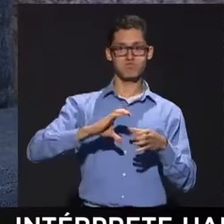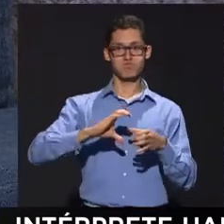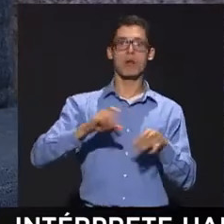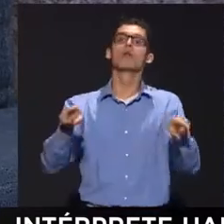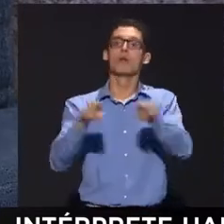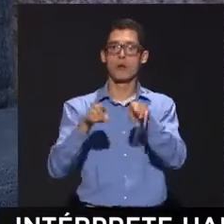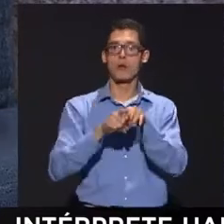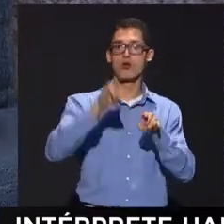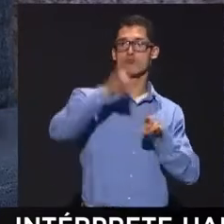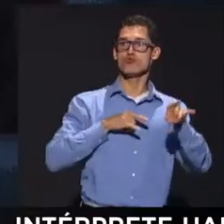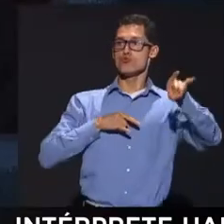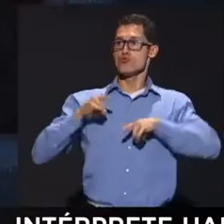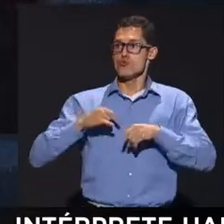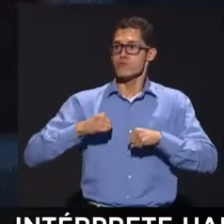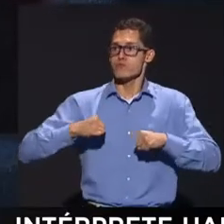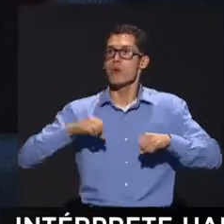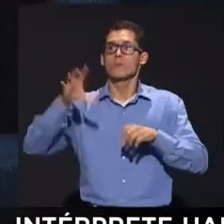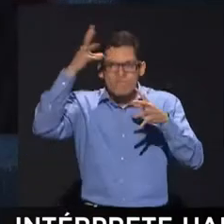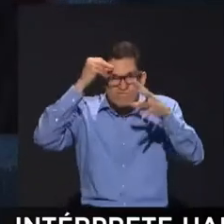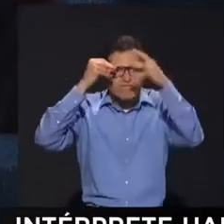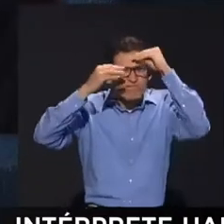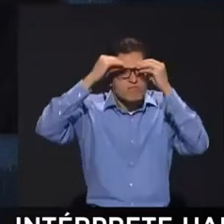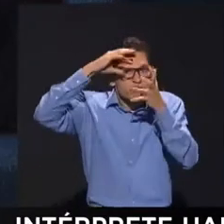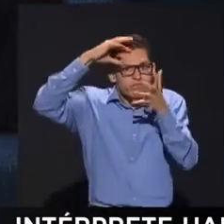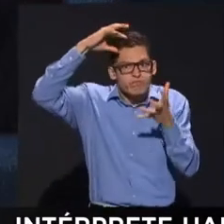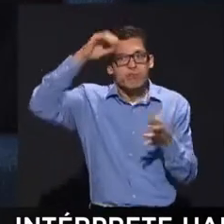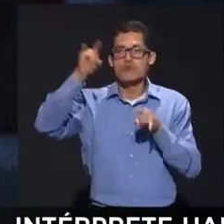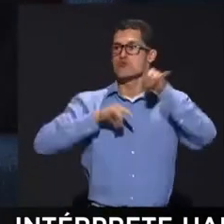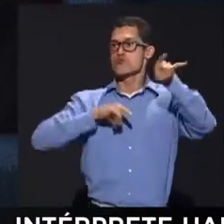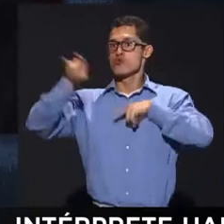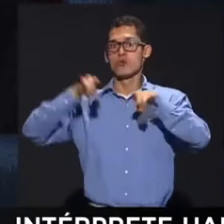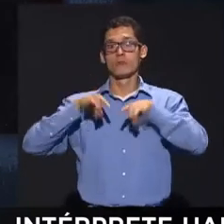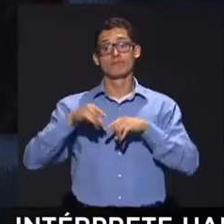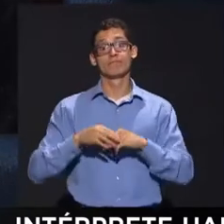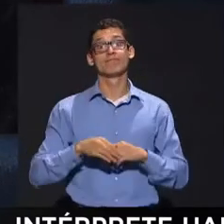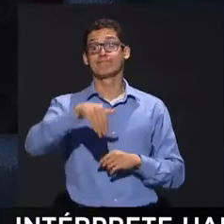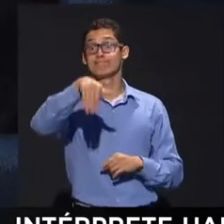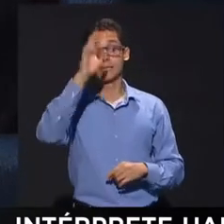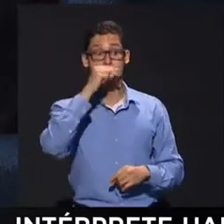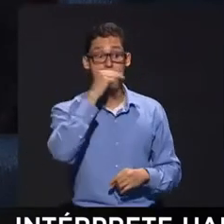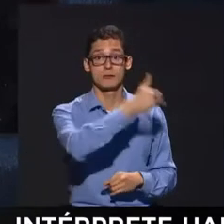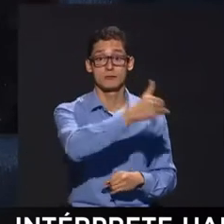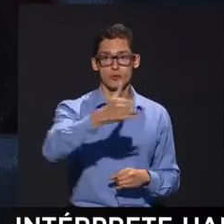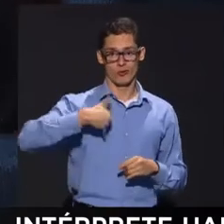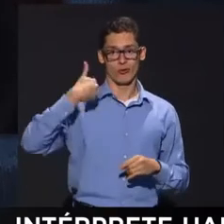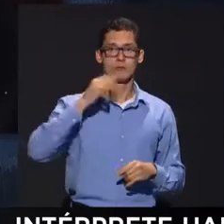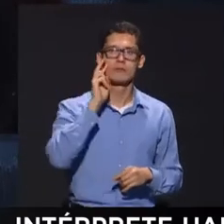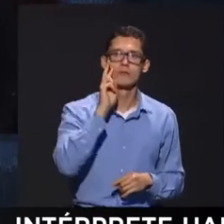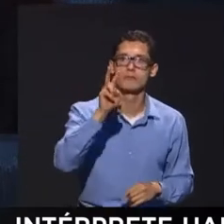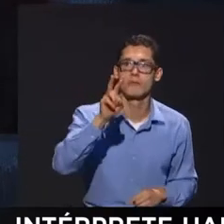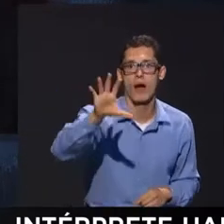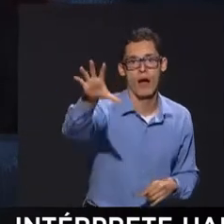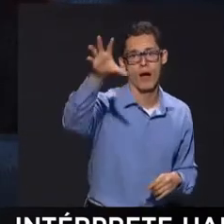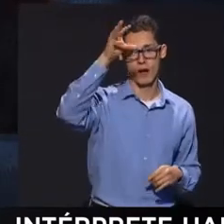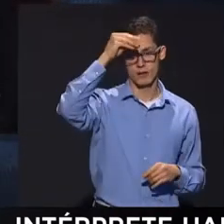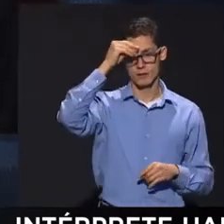recibimos, ¿sí? Y va a ser muchísimo más fácil para un niño ver un acto y entonces aprender a hacerlo. Eso